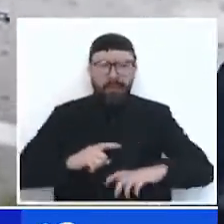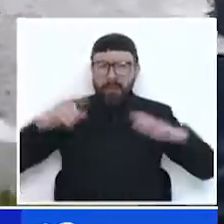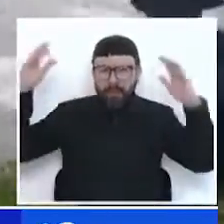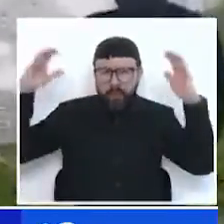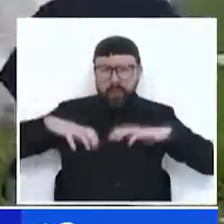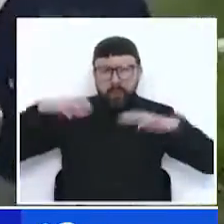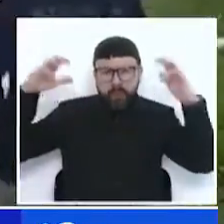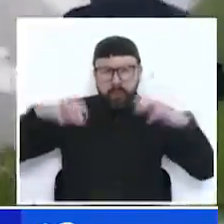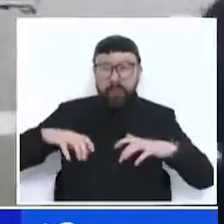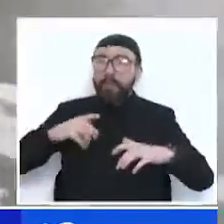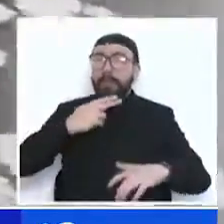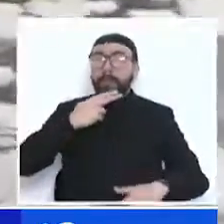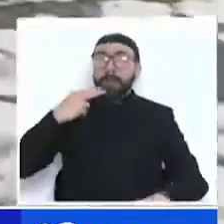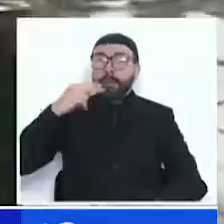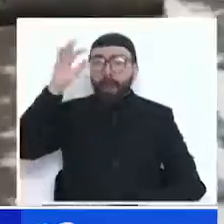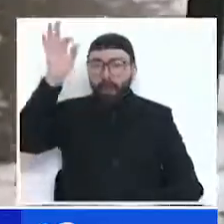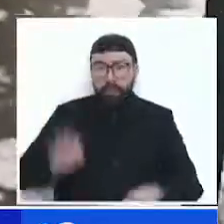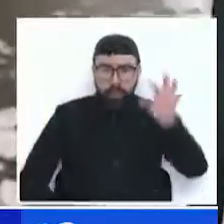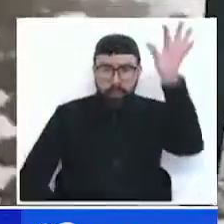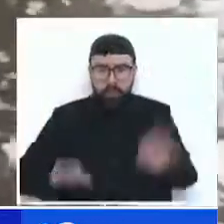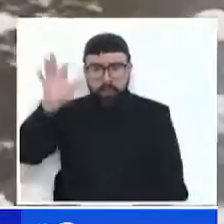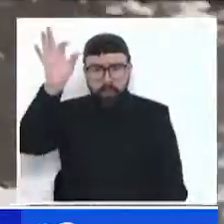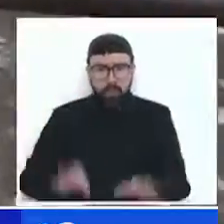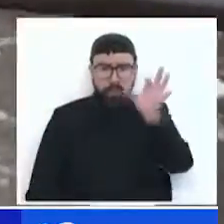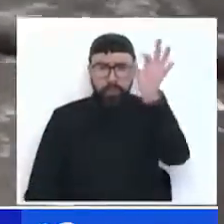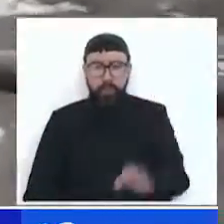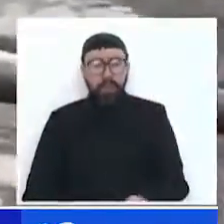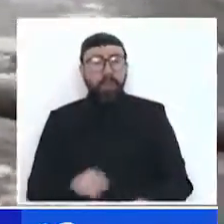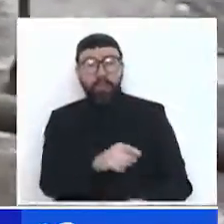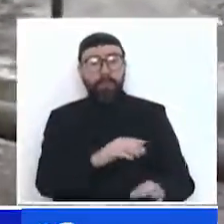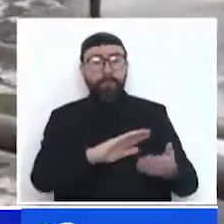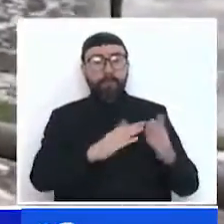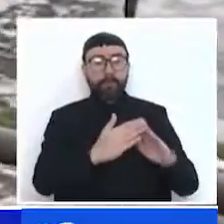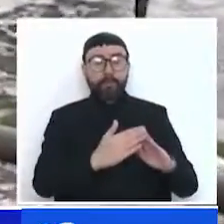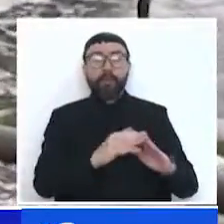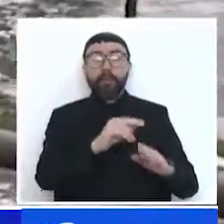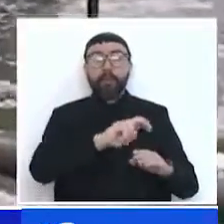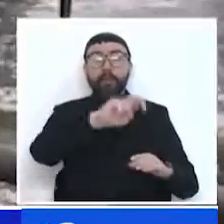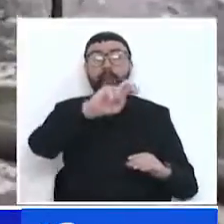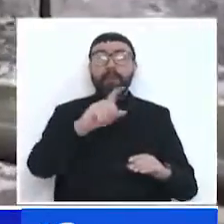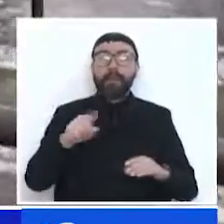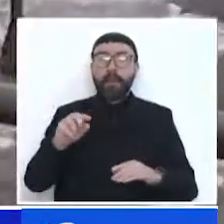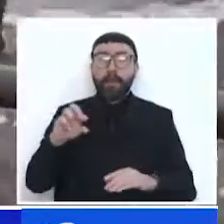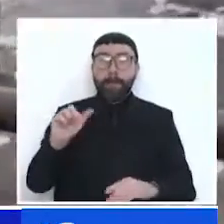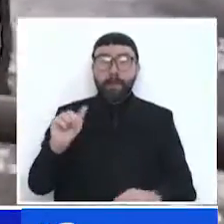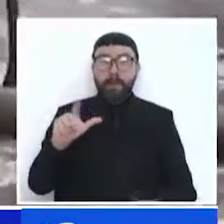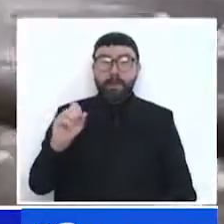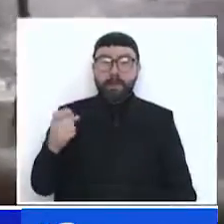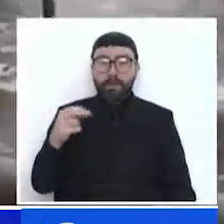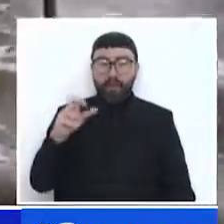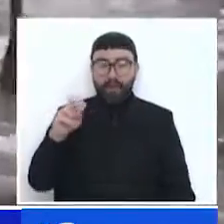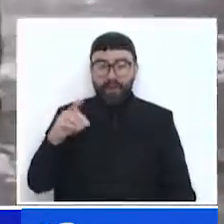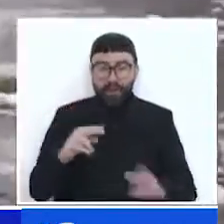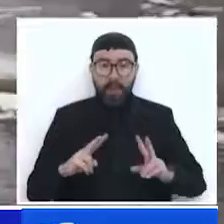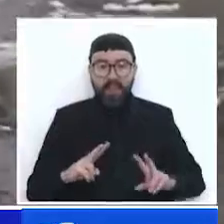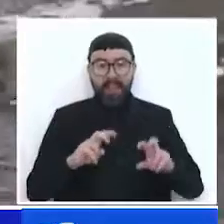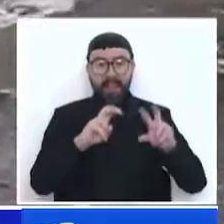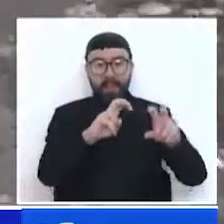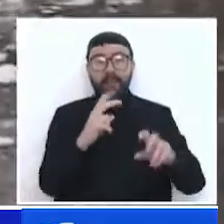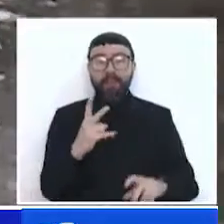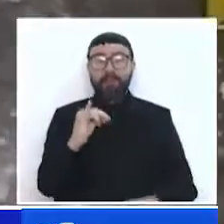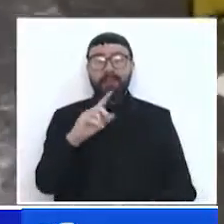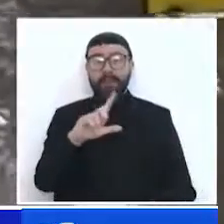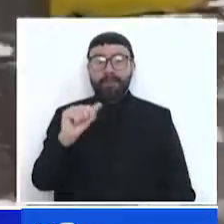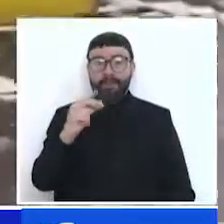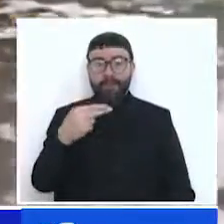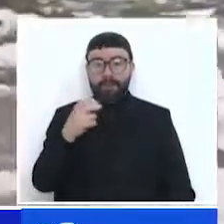con granizo que se presentaron en sectores de las comunas Ciudadela del Norte y Palo Grande, barrios La Carola, Villahermosa y sector de